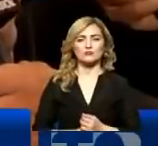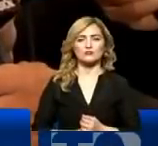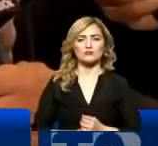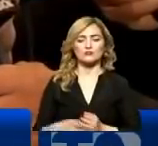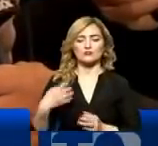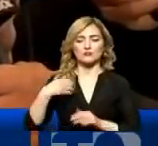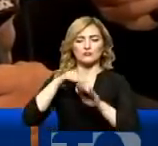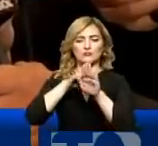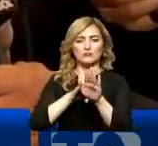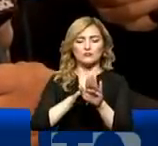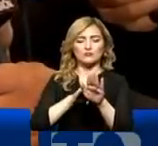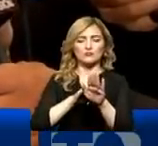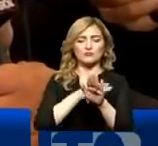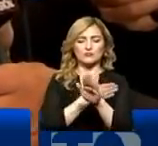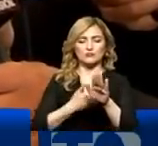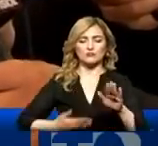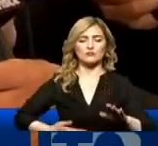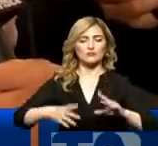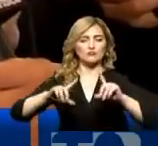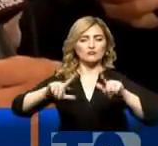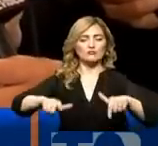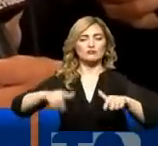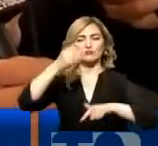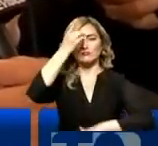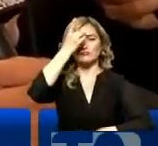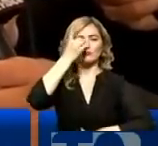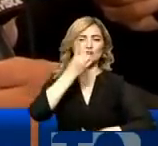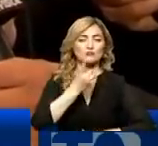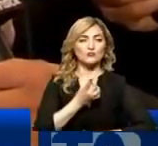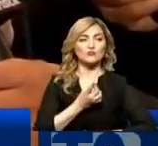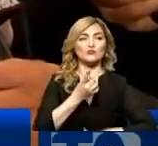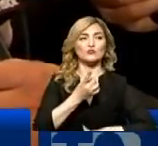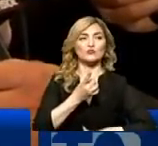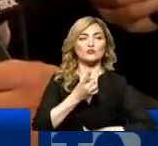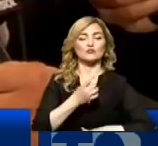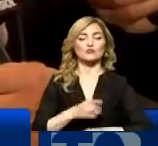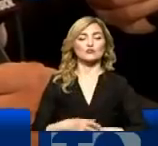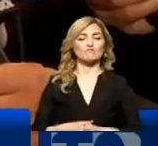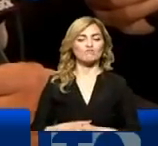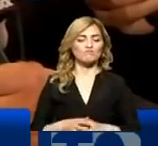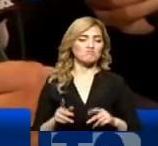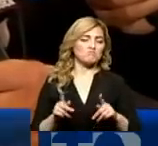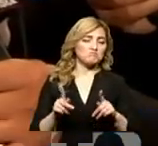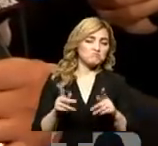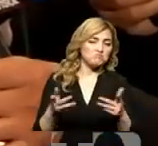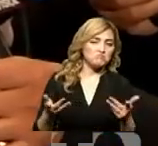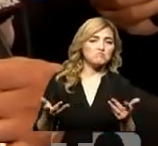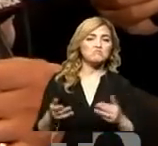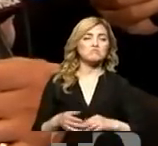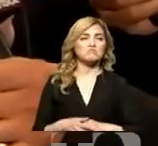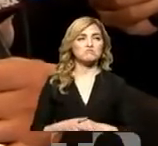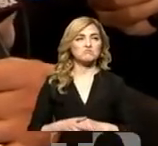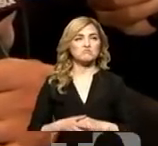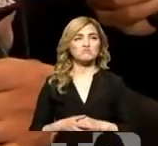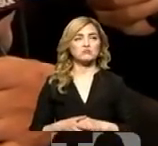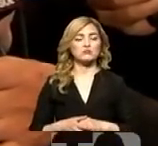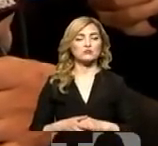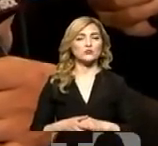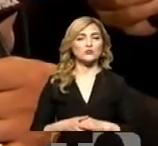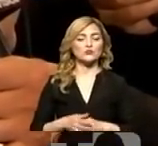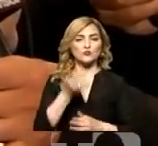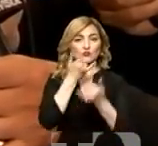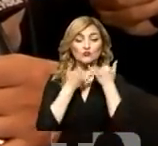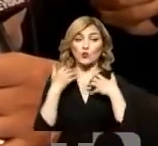respaldo al primer mandatario, pero cualquier decisión que se tome adicional a eso permitirá a su vez también corregir